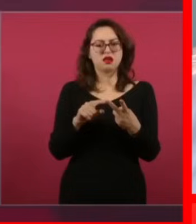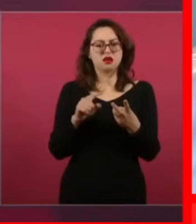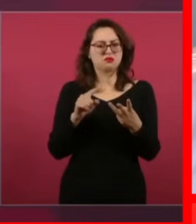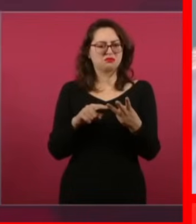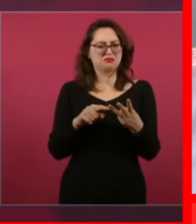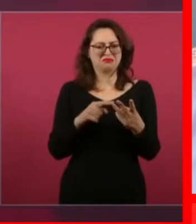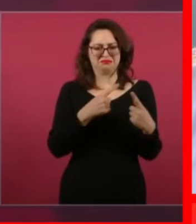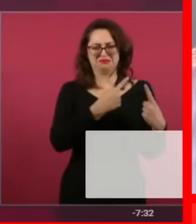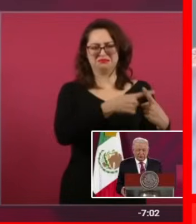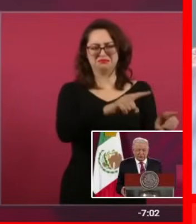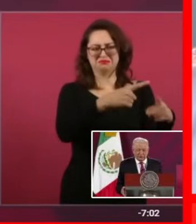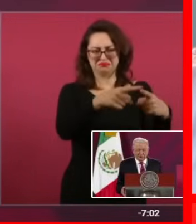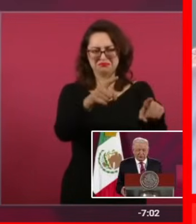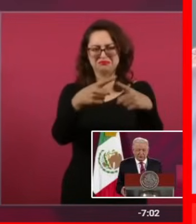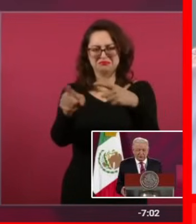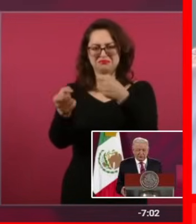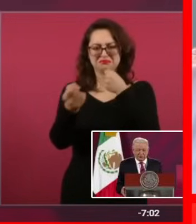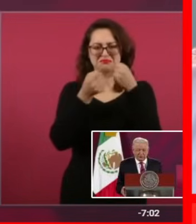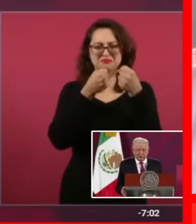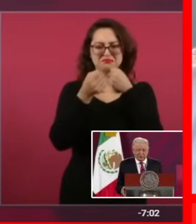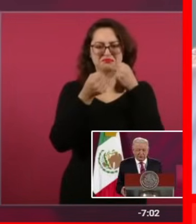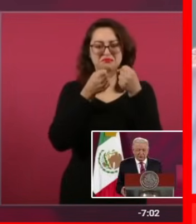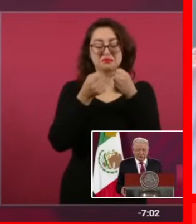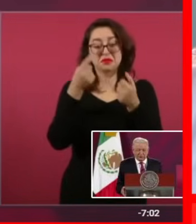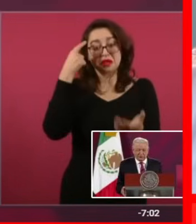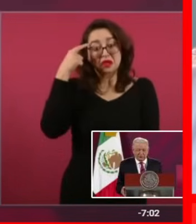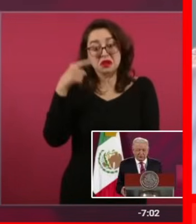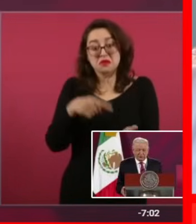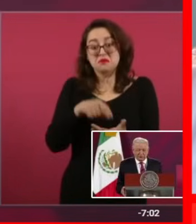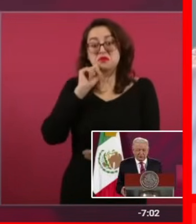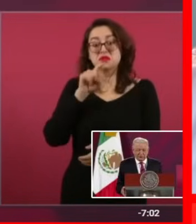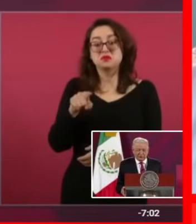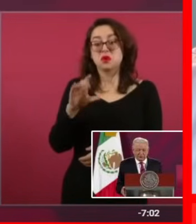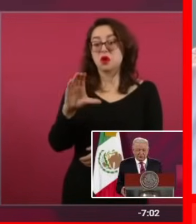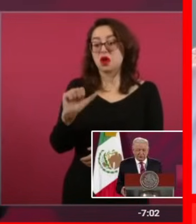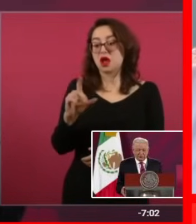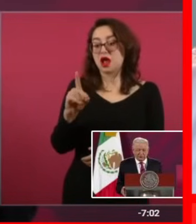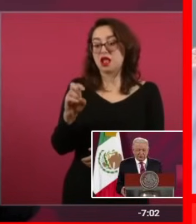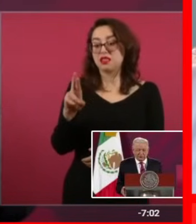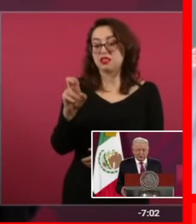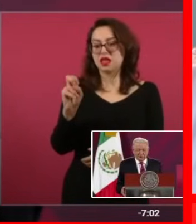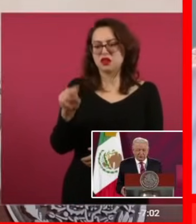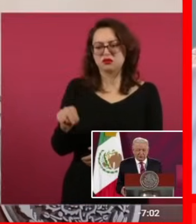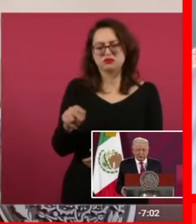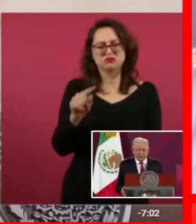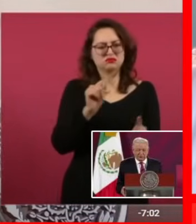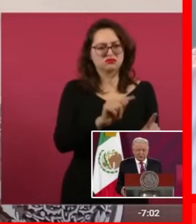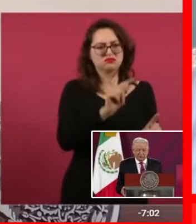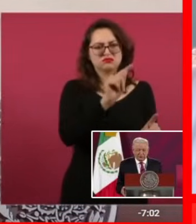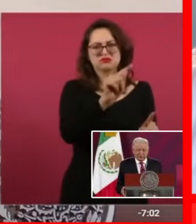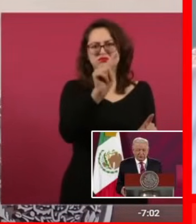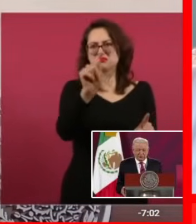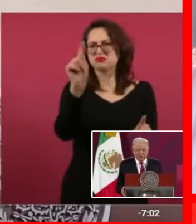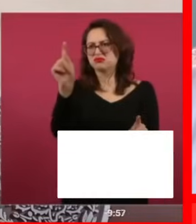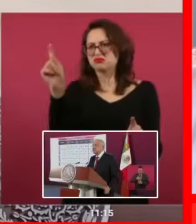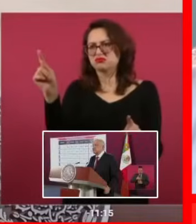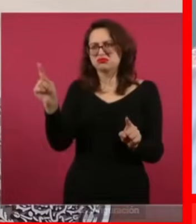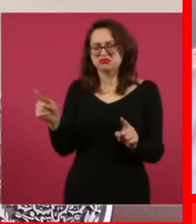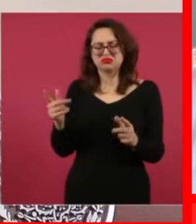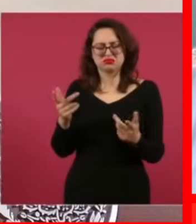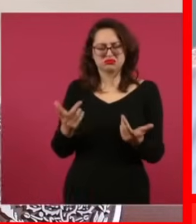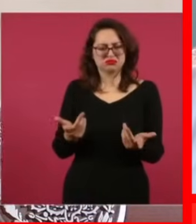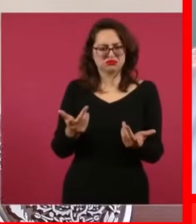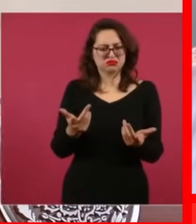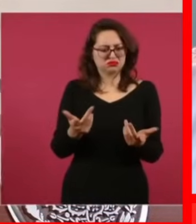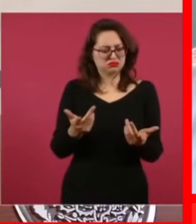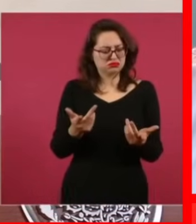luego de el proceso que se llevó interno por parte de la Cuarta Transformación el día de ayer para que se